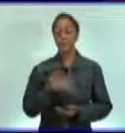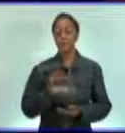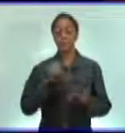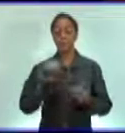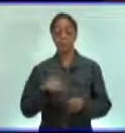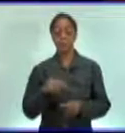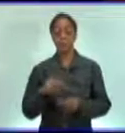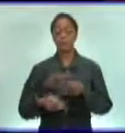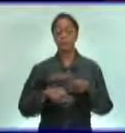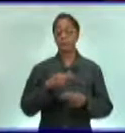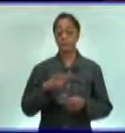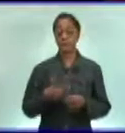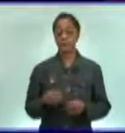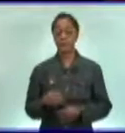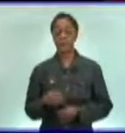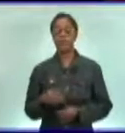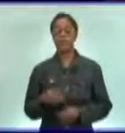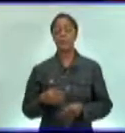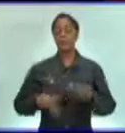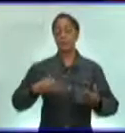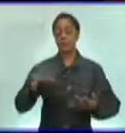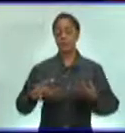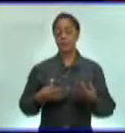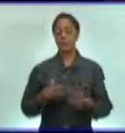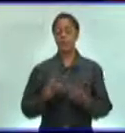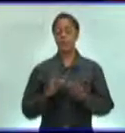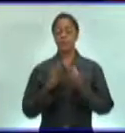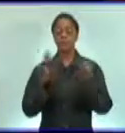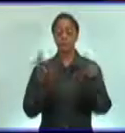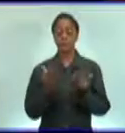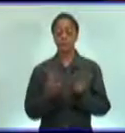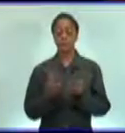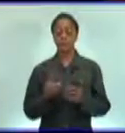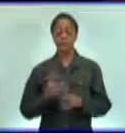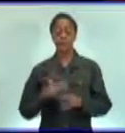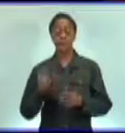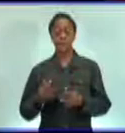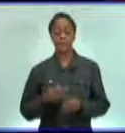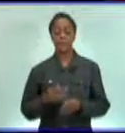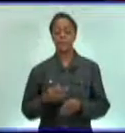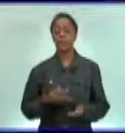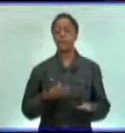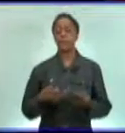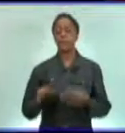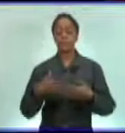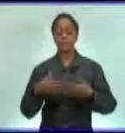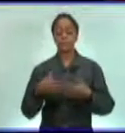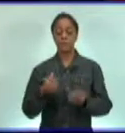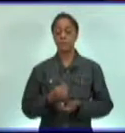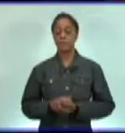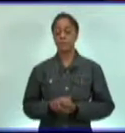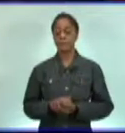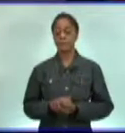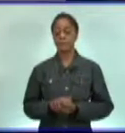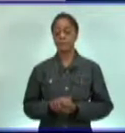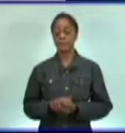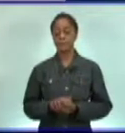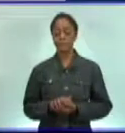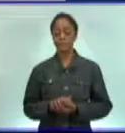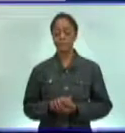que realices la siguiente actividad con tu familia para luego arribar a conclusiones.